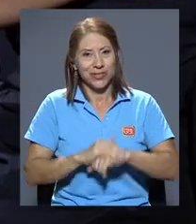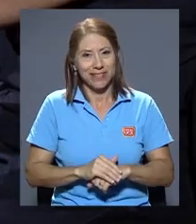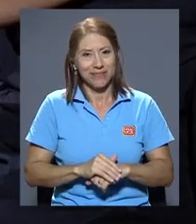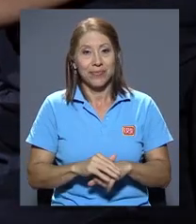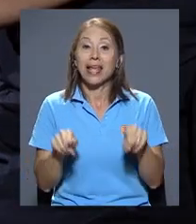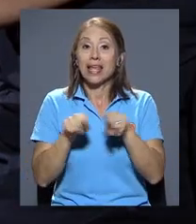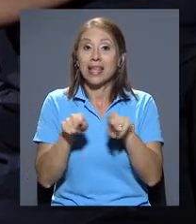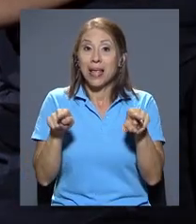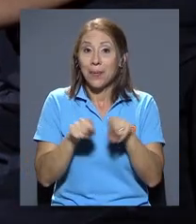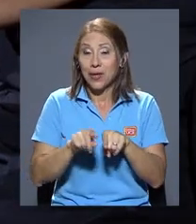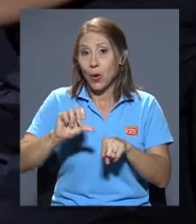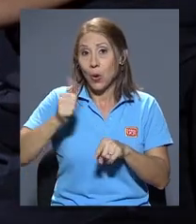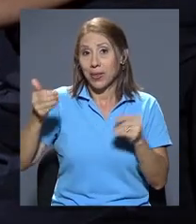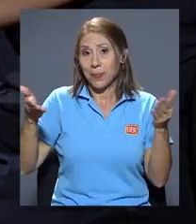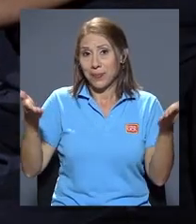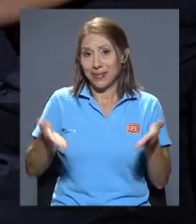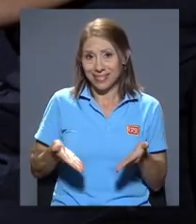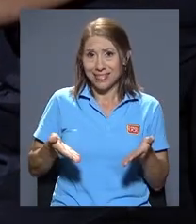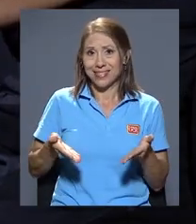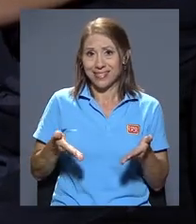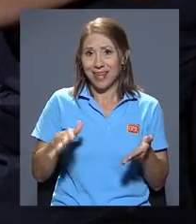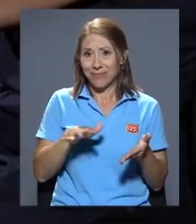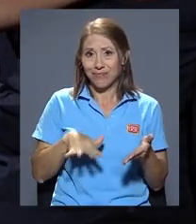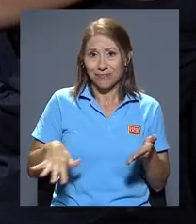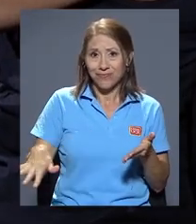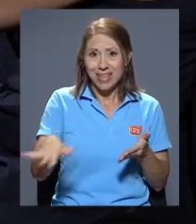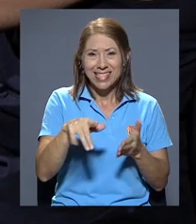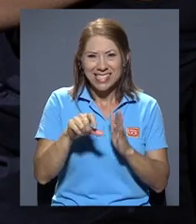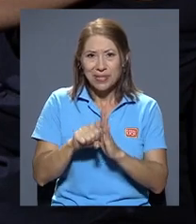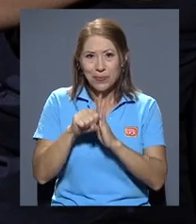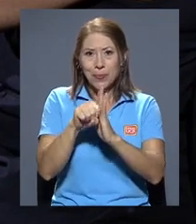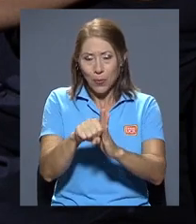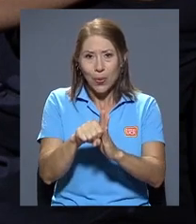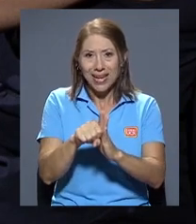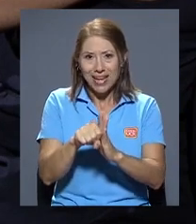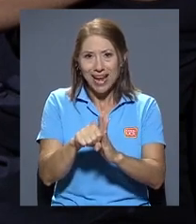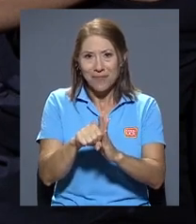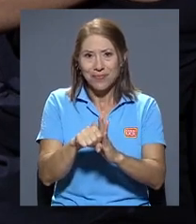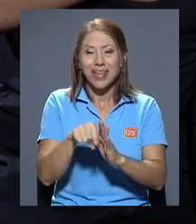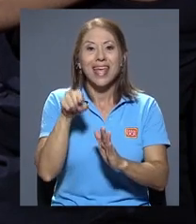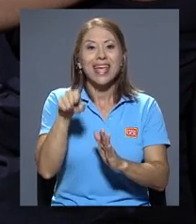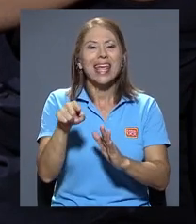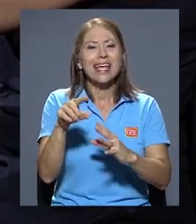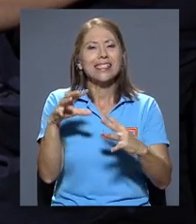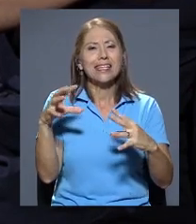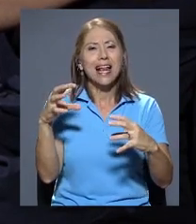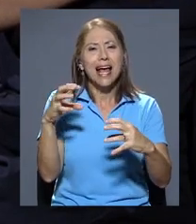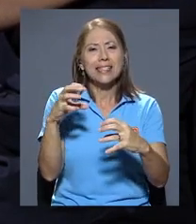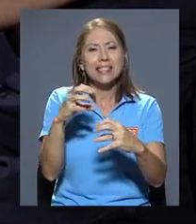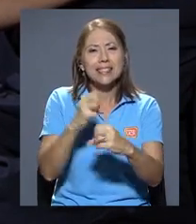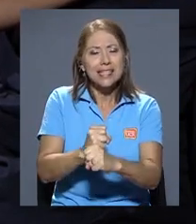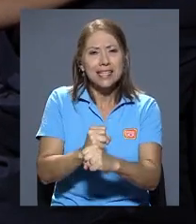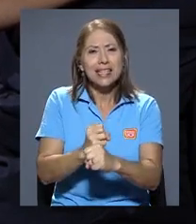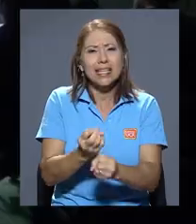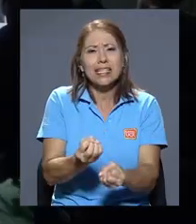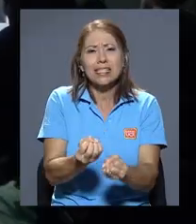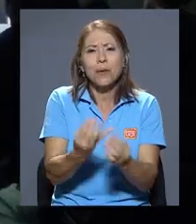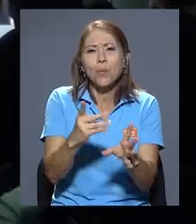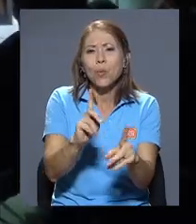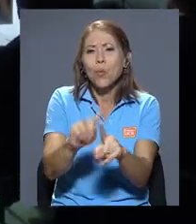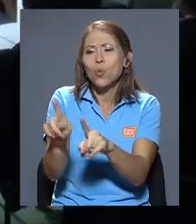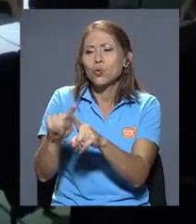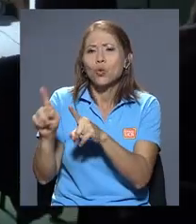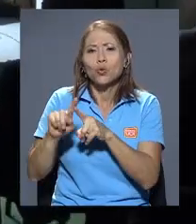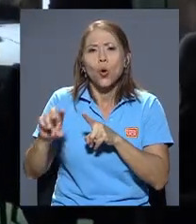presencia en escena, simbólica, ¿verdad?, que es la síntesis de muchos otros signos que podemos encontrar,